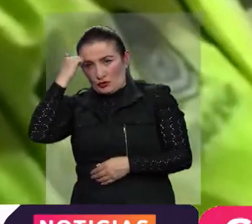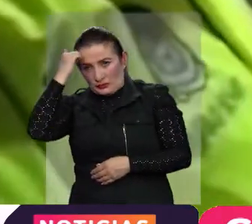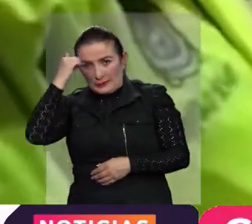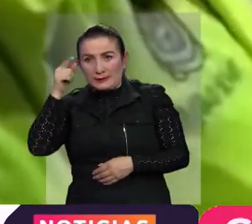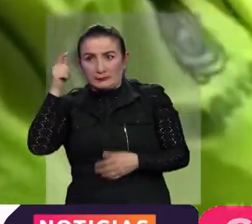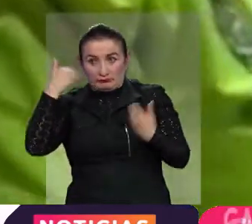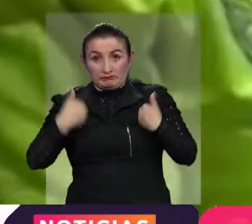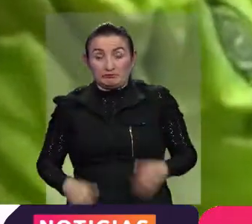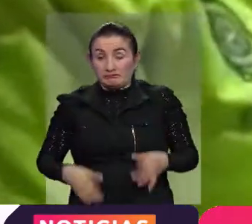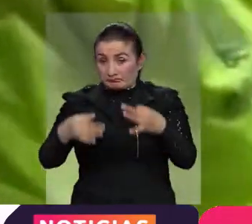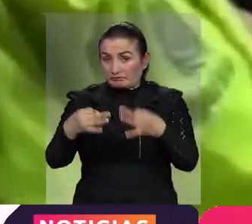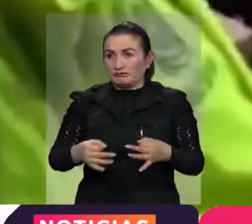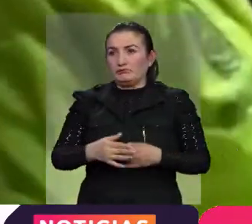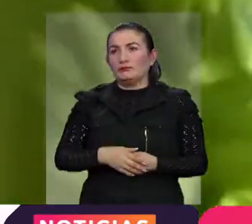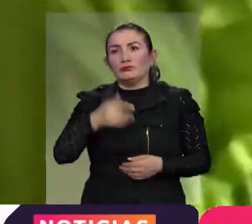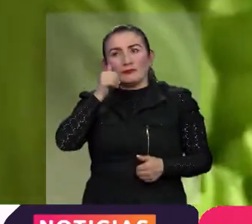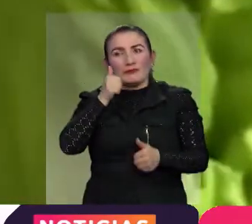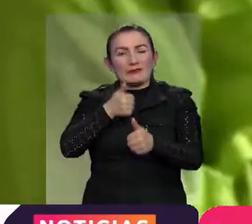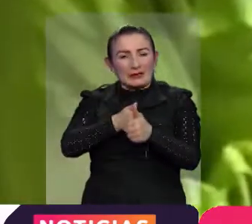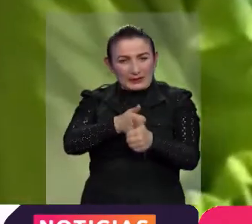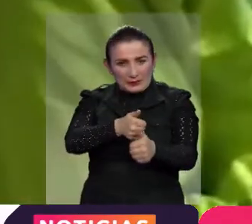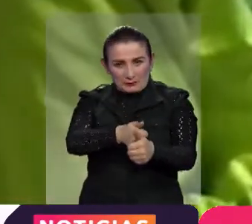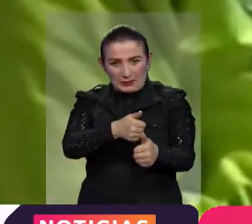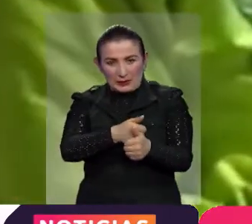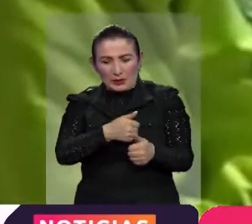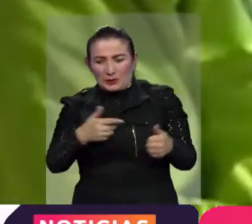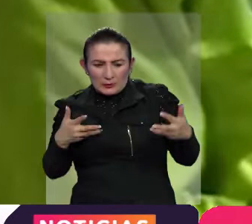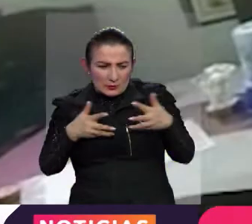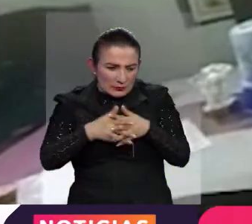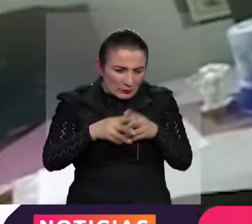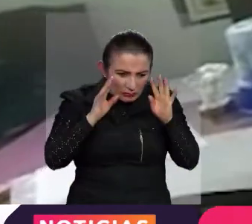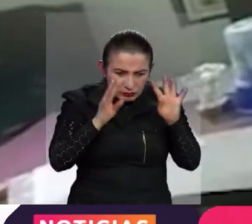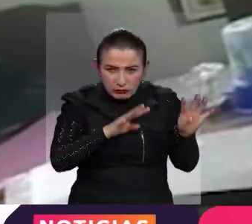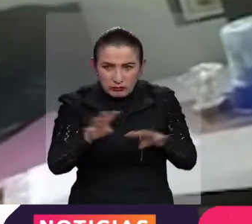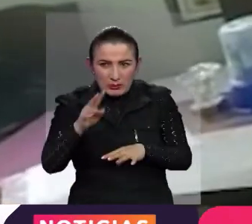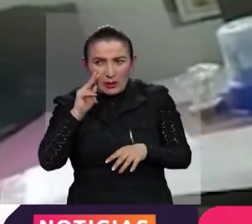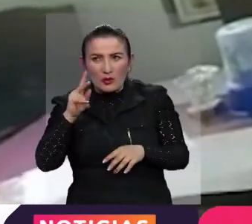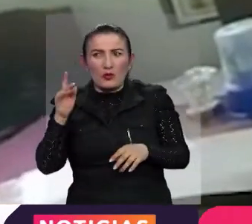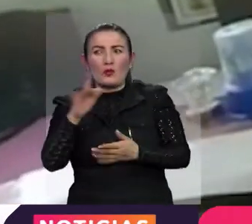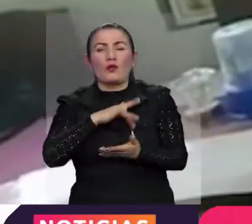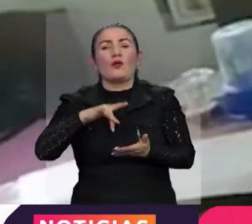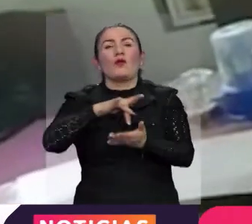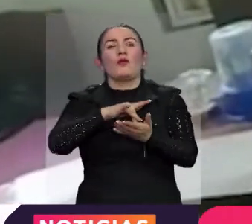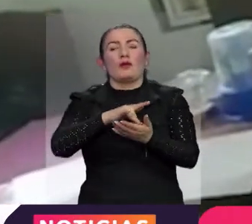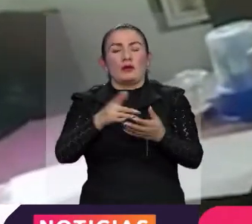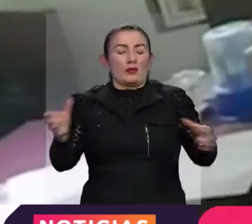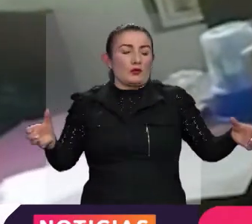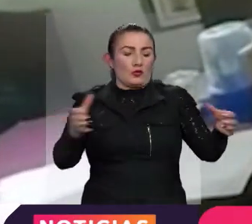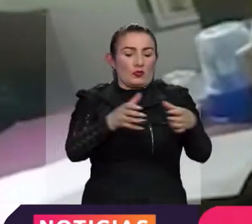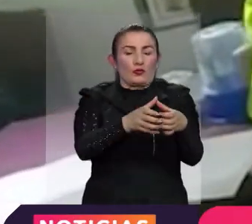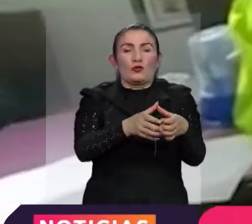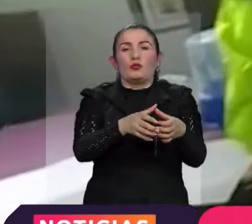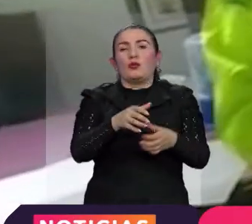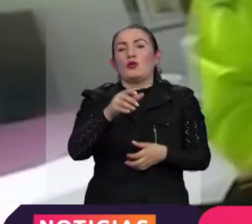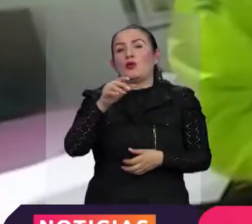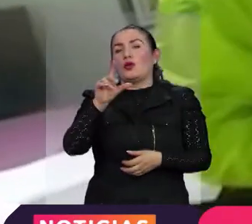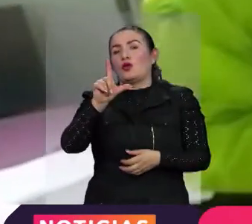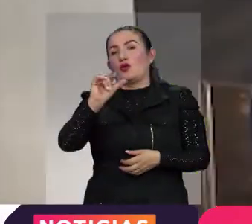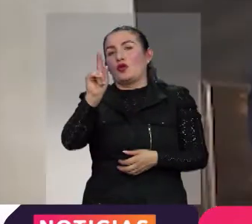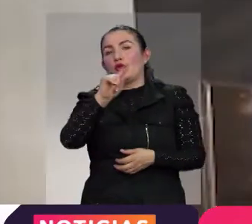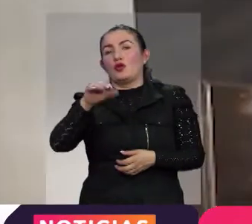Tras varios meses de seguimiento e infiltración por parte de las autoridades, lograron ubicar y desmantelar a la banda delincuencial Los